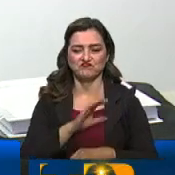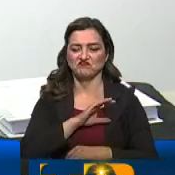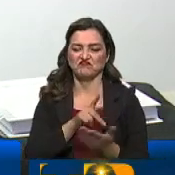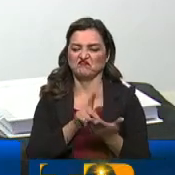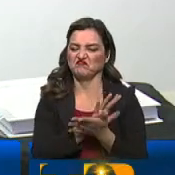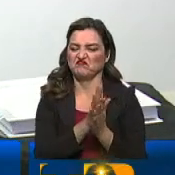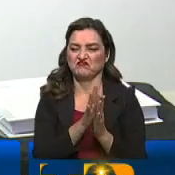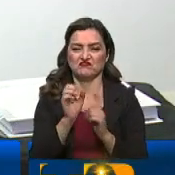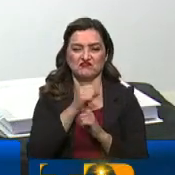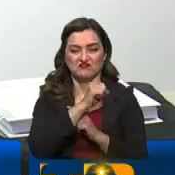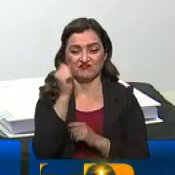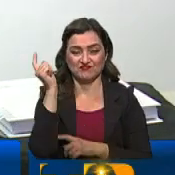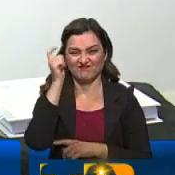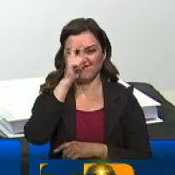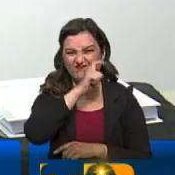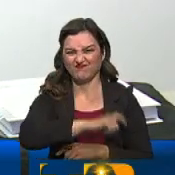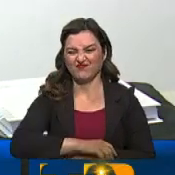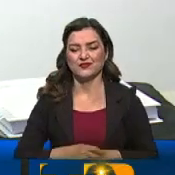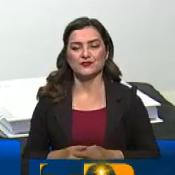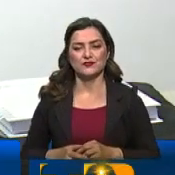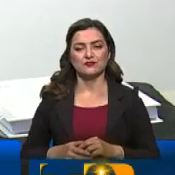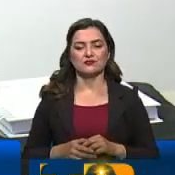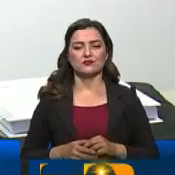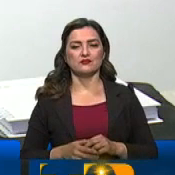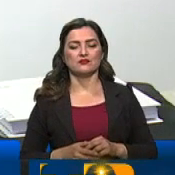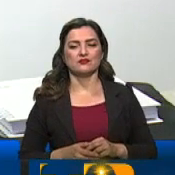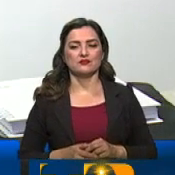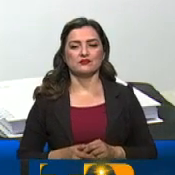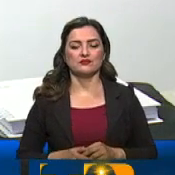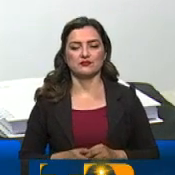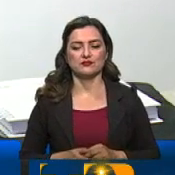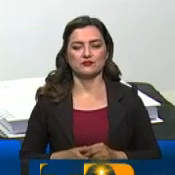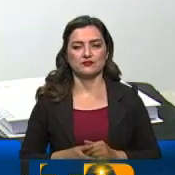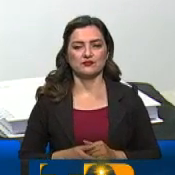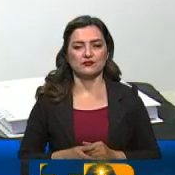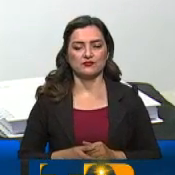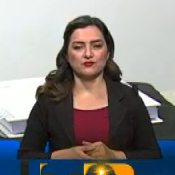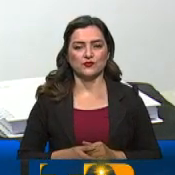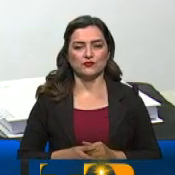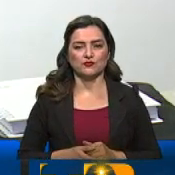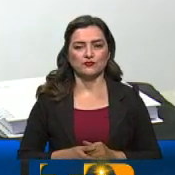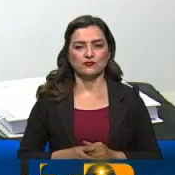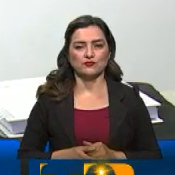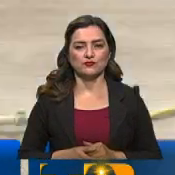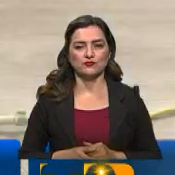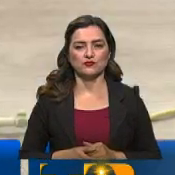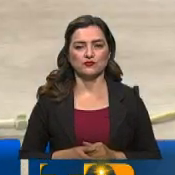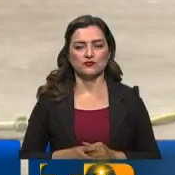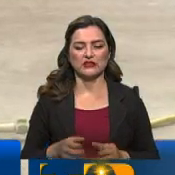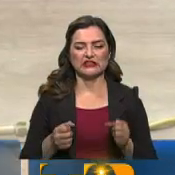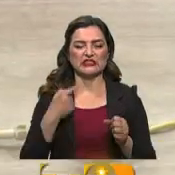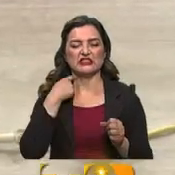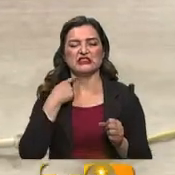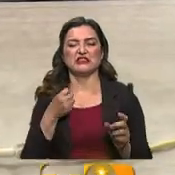Realmente la situación se está tornando bastante crítica porque eso afecta muy profundamente al transportista.